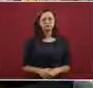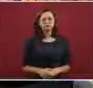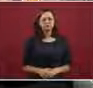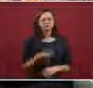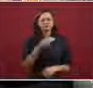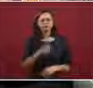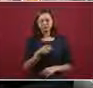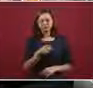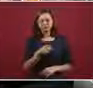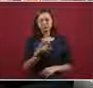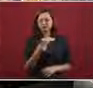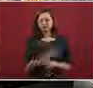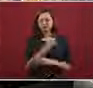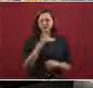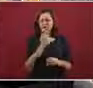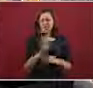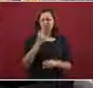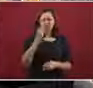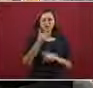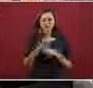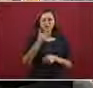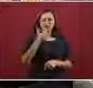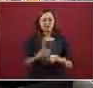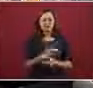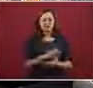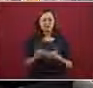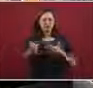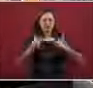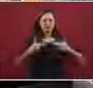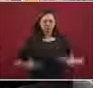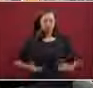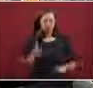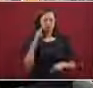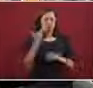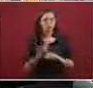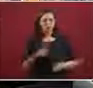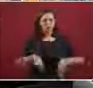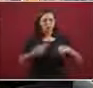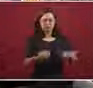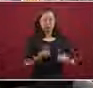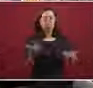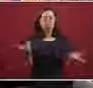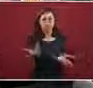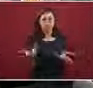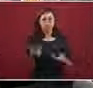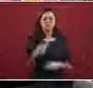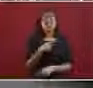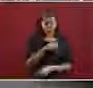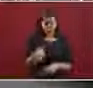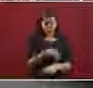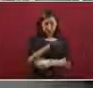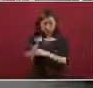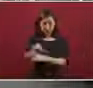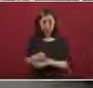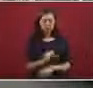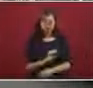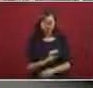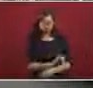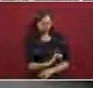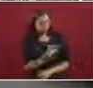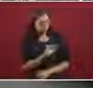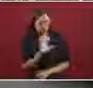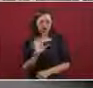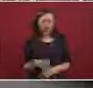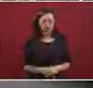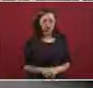Subsecretaría de Derechos Humanos la que se hace cargo. Lo estamos haciendo en todos los casos. ¿Los buscarían? Sí. Sí.